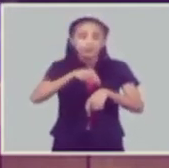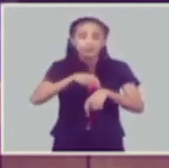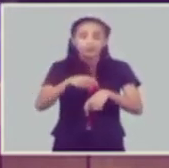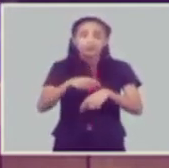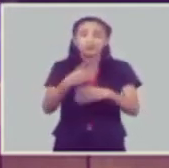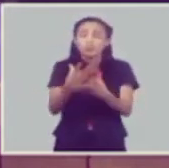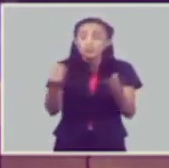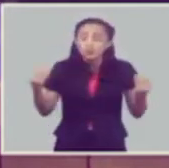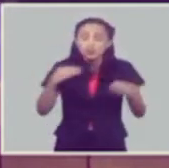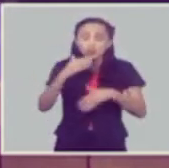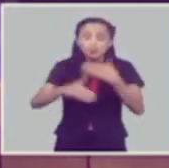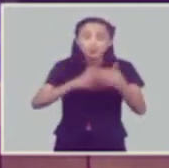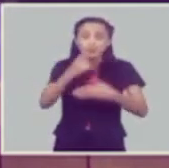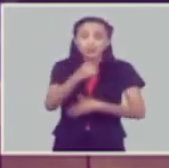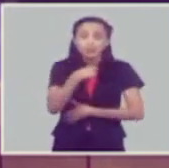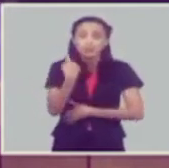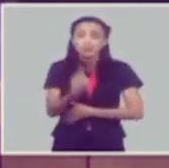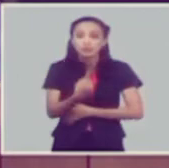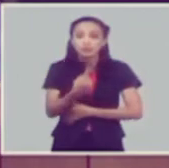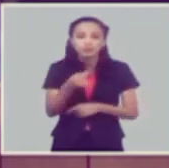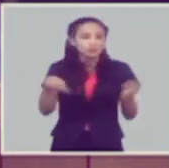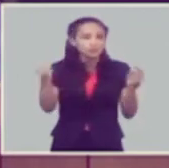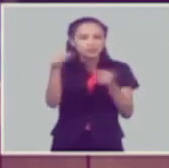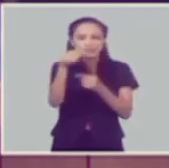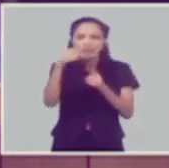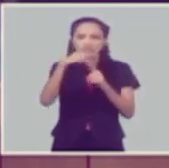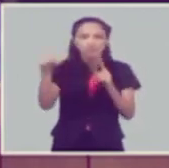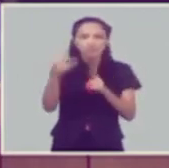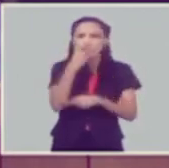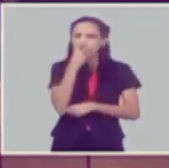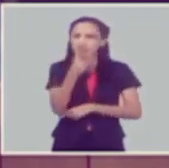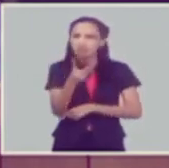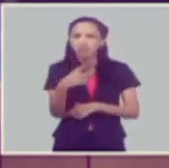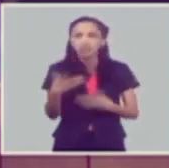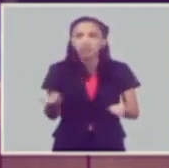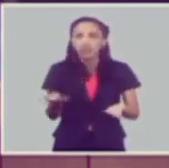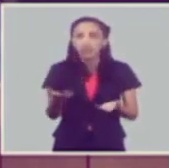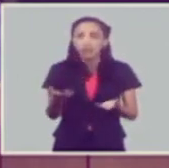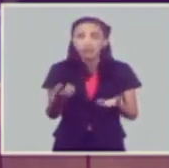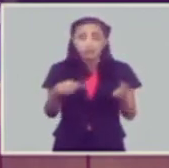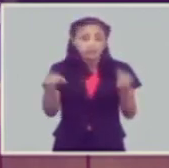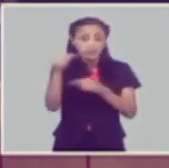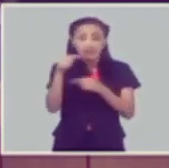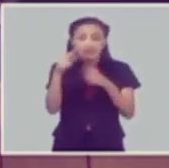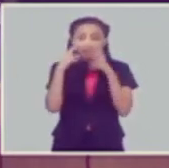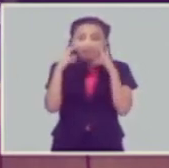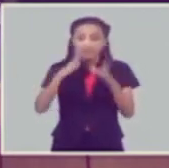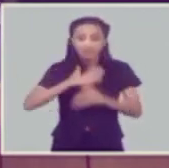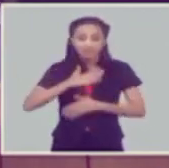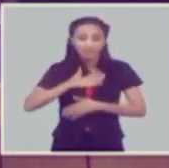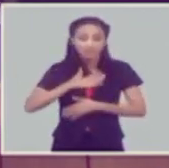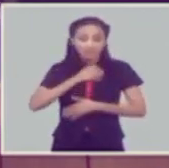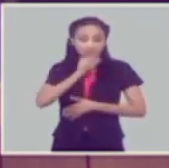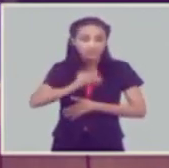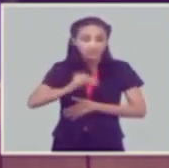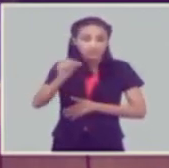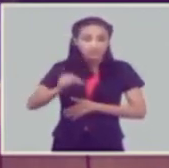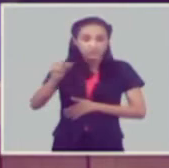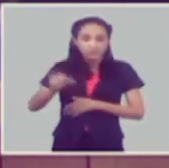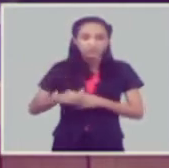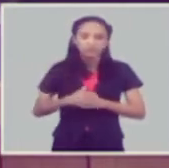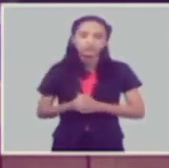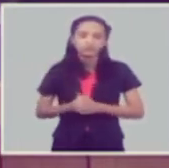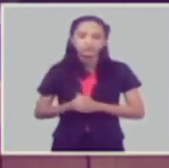urgencias corremos el riesgo de desviar la atención de los asuntos en los que le va la vida a la nación para movernos al compás de los que